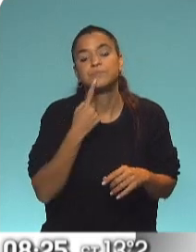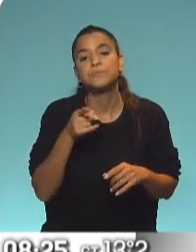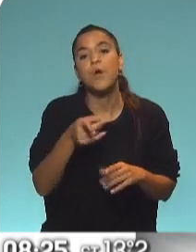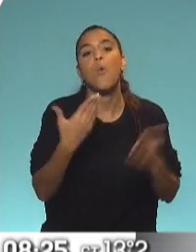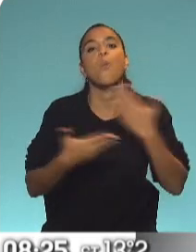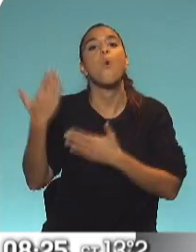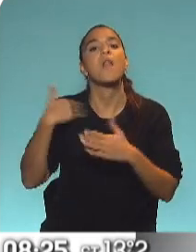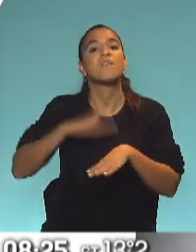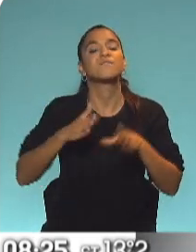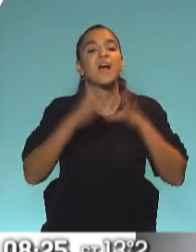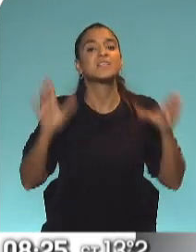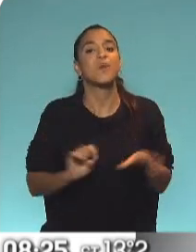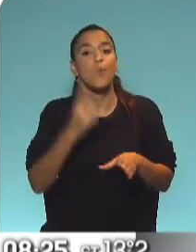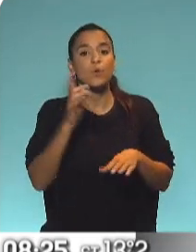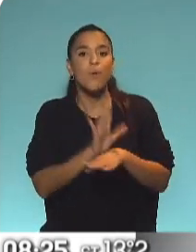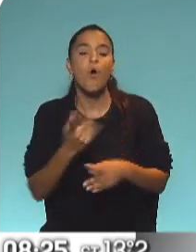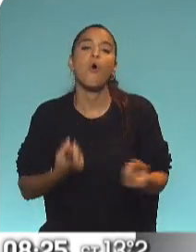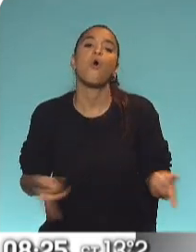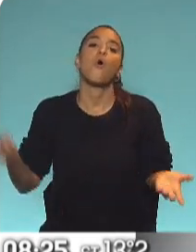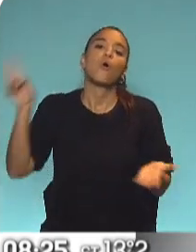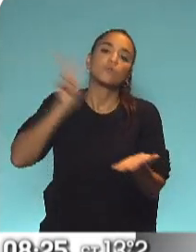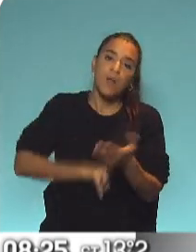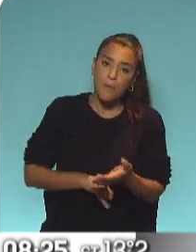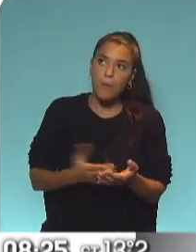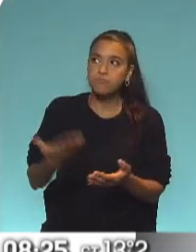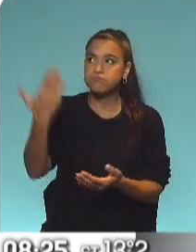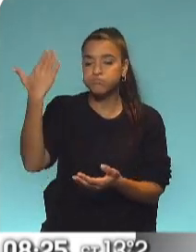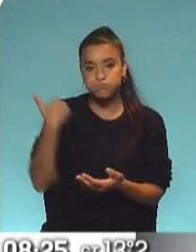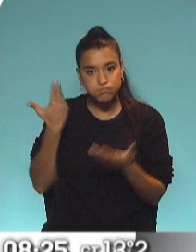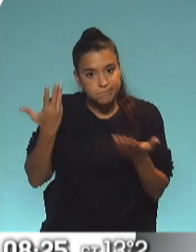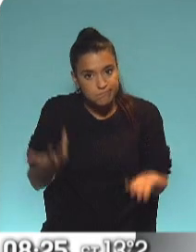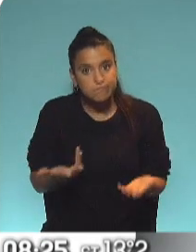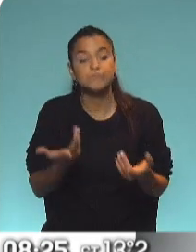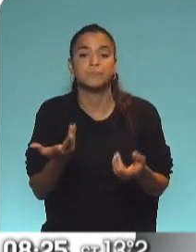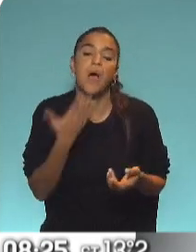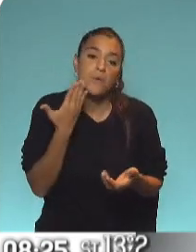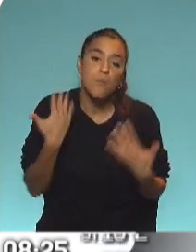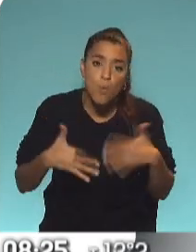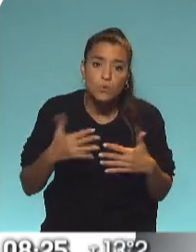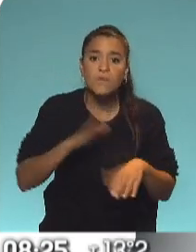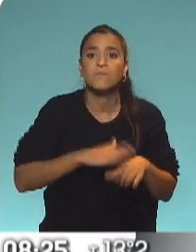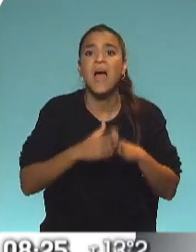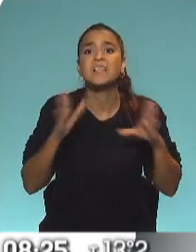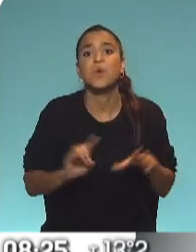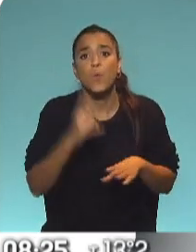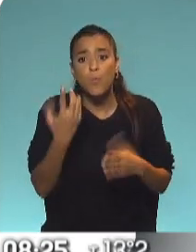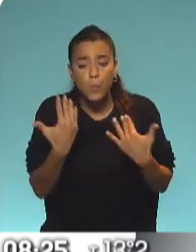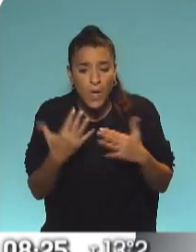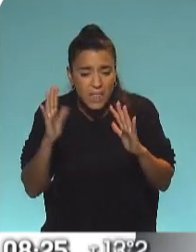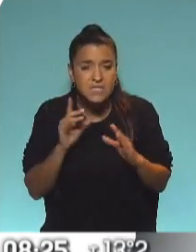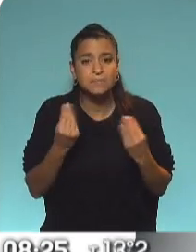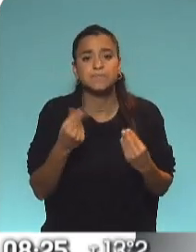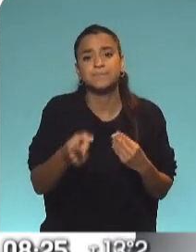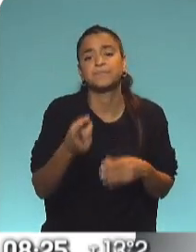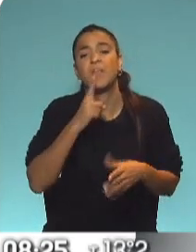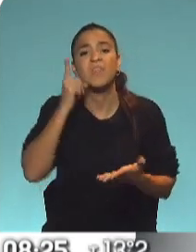es la parte complicada, ¿no? Es como decir otra vez sopa para muchos. Bueno, es que también se está hablando mucho de volver a la fase 1 y probablemente lo que ocurra es que